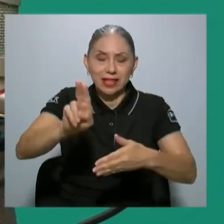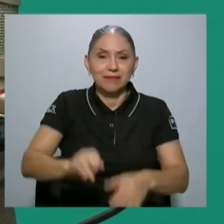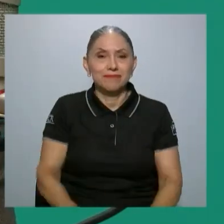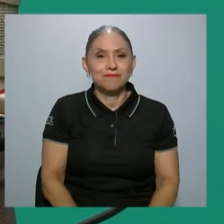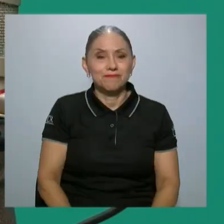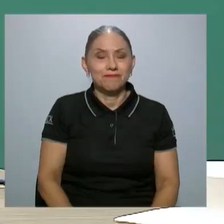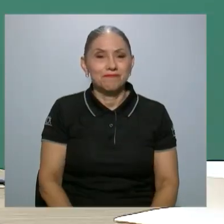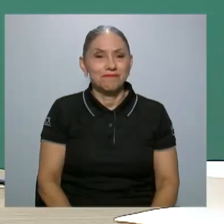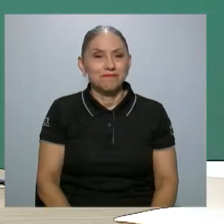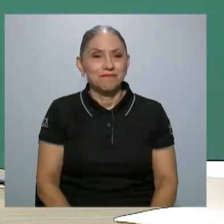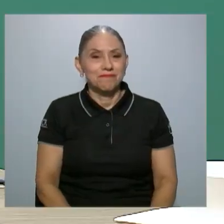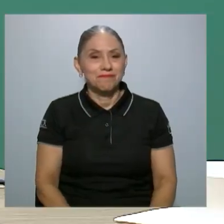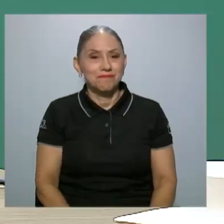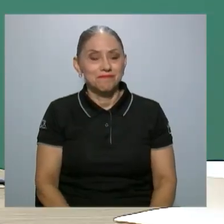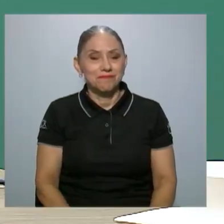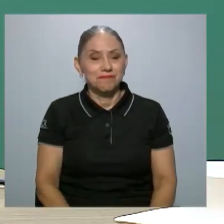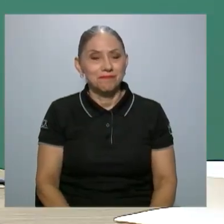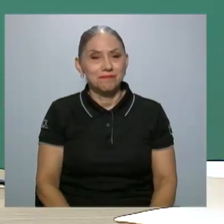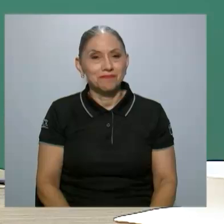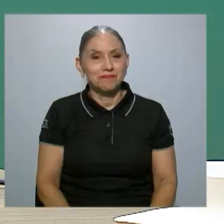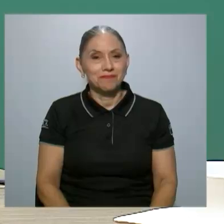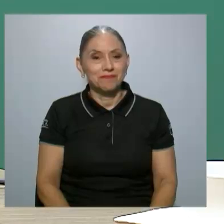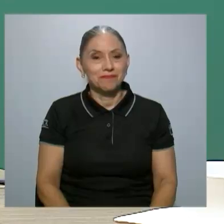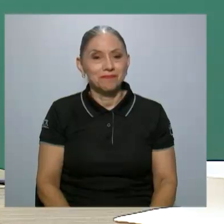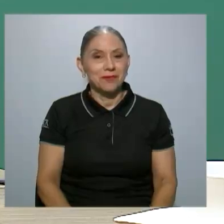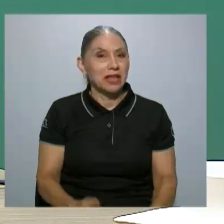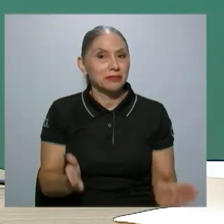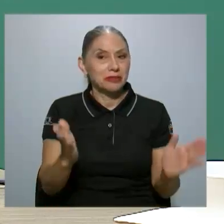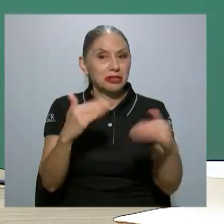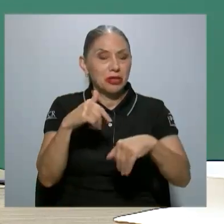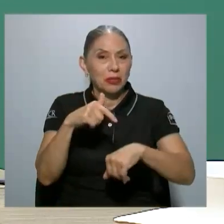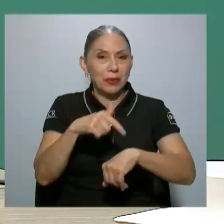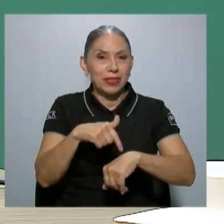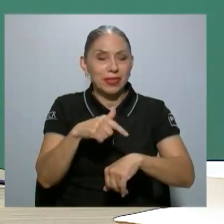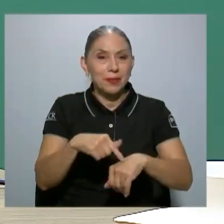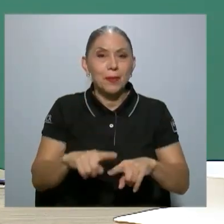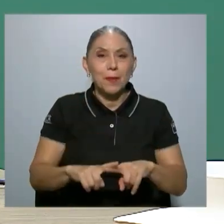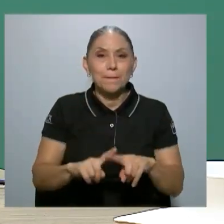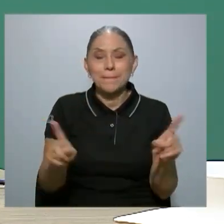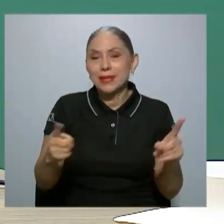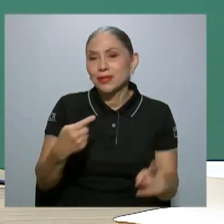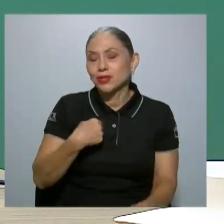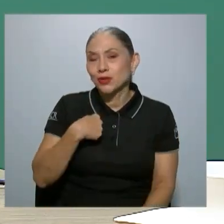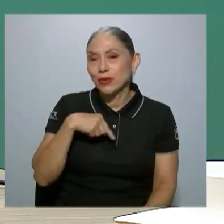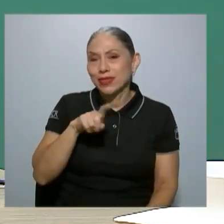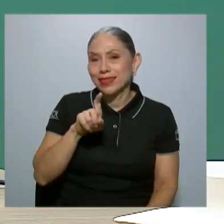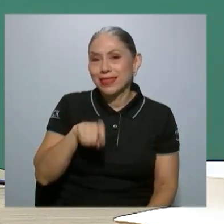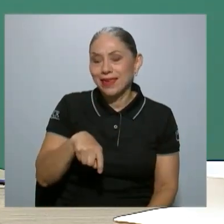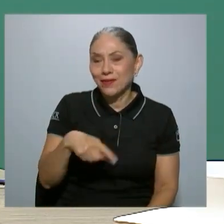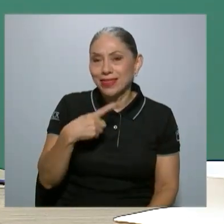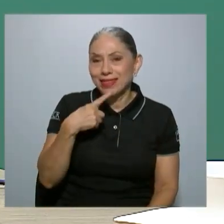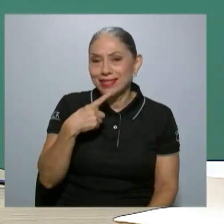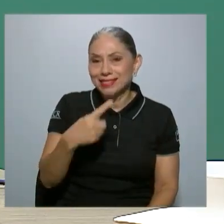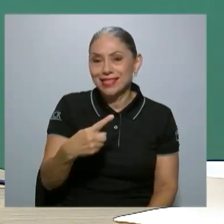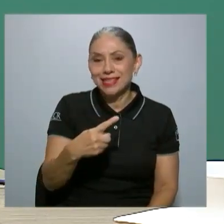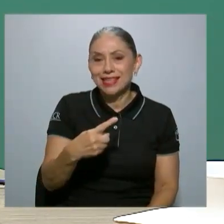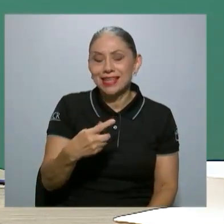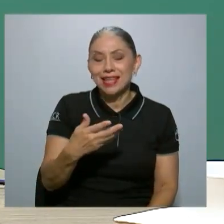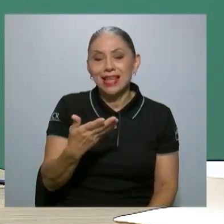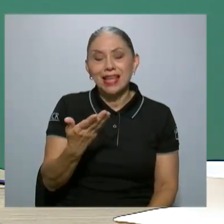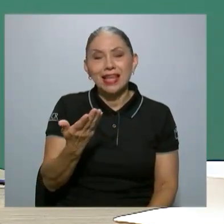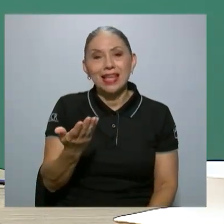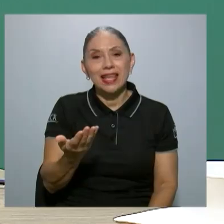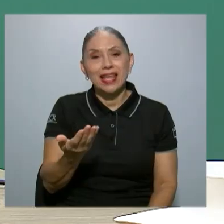Medio minuto no nos queda, pero debo decir